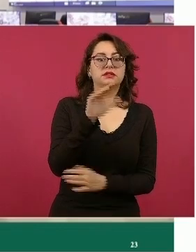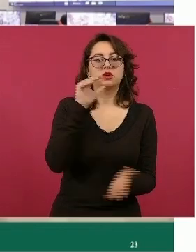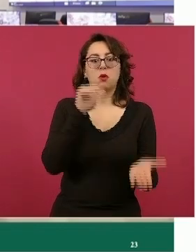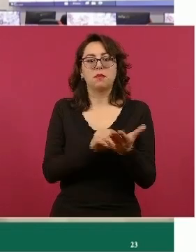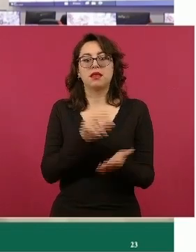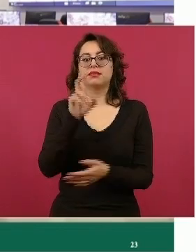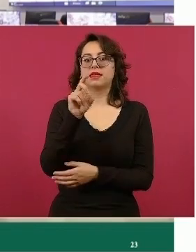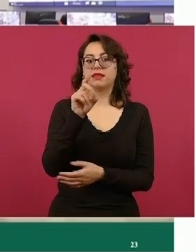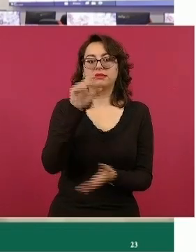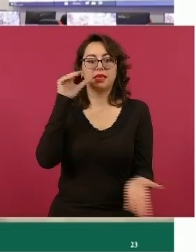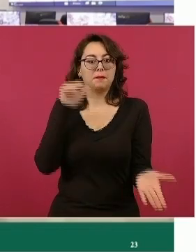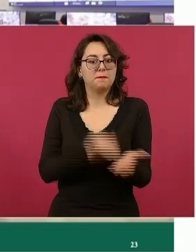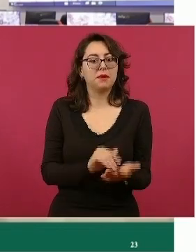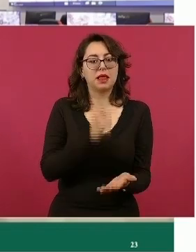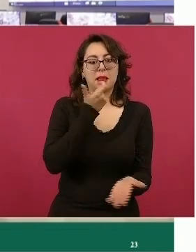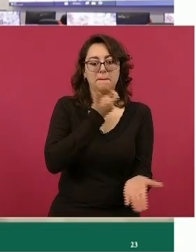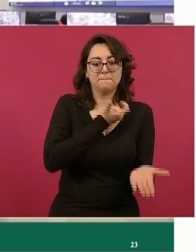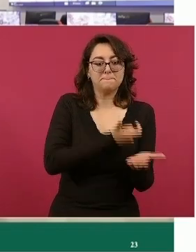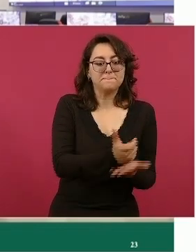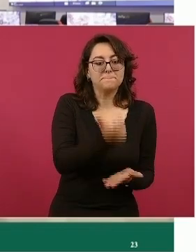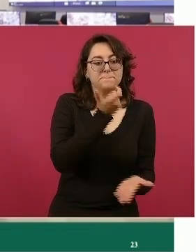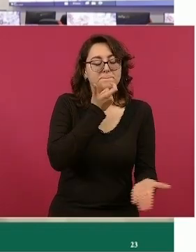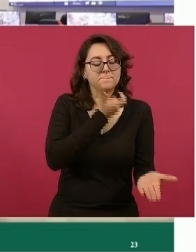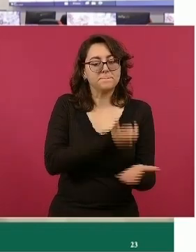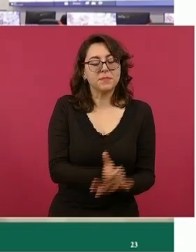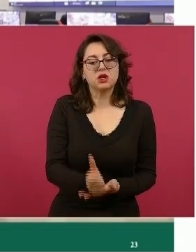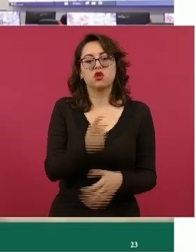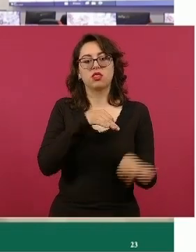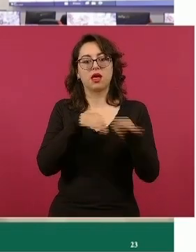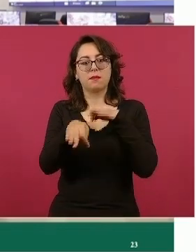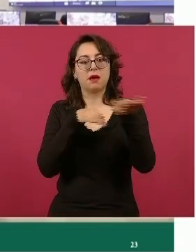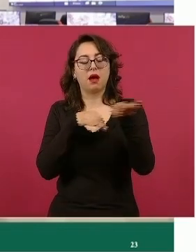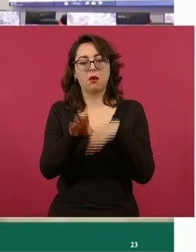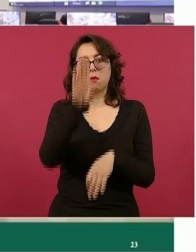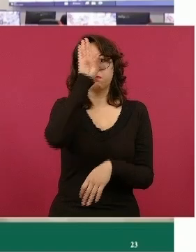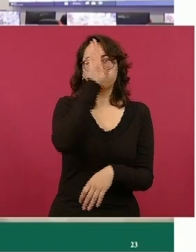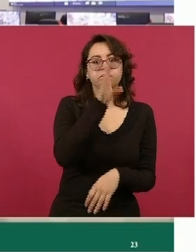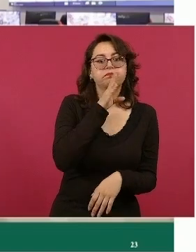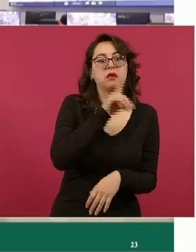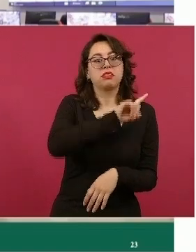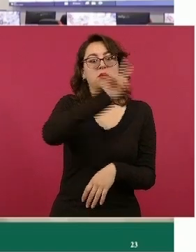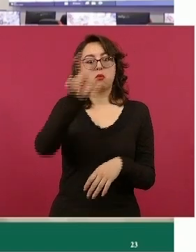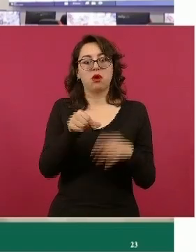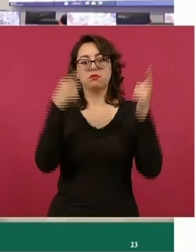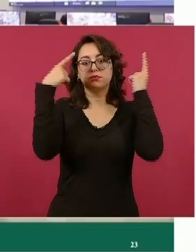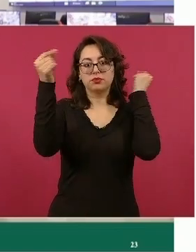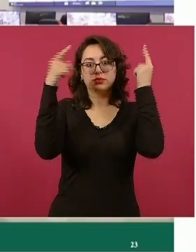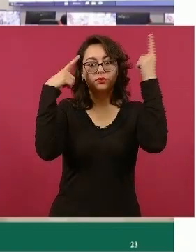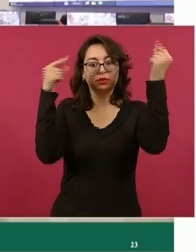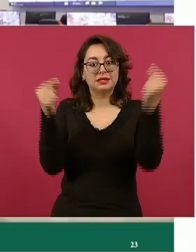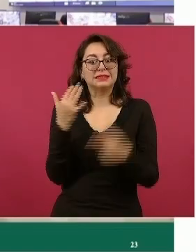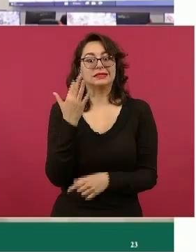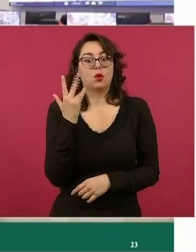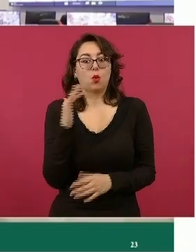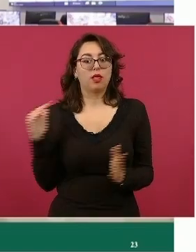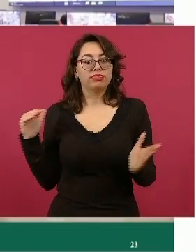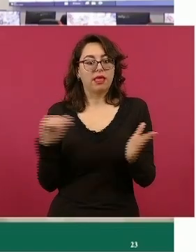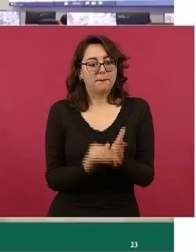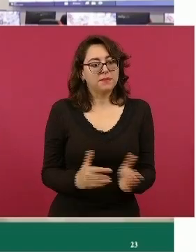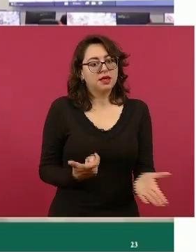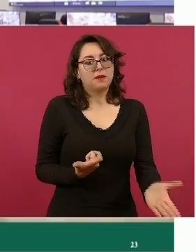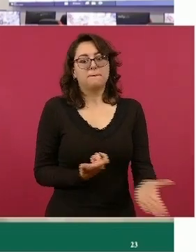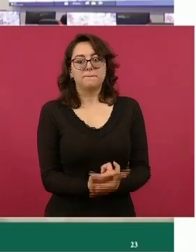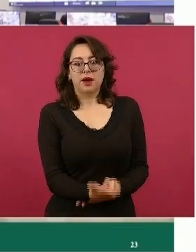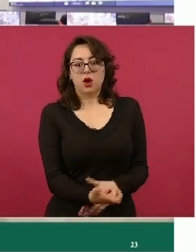tiempo y cuando se gradúan pueden tener una expectativa de hasta 50 mil pesos. Por otro lado, para poder abrir estas carreras también construimos dos